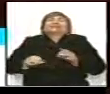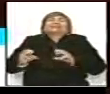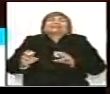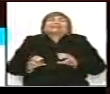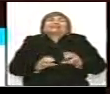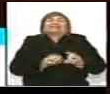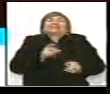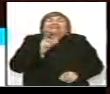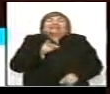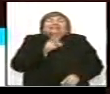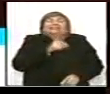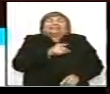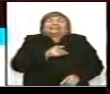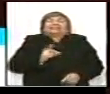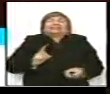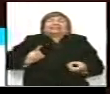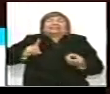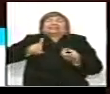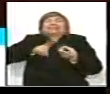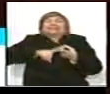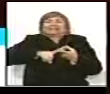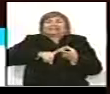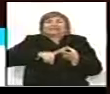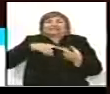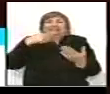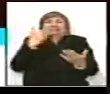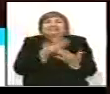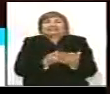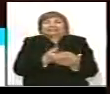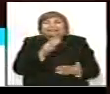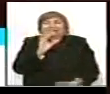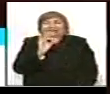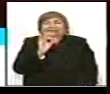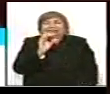hicieron ustedes hasta llegar ahí?